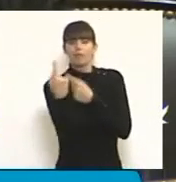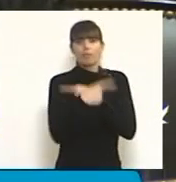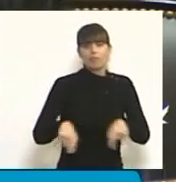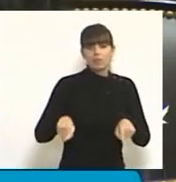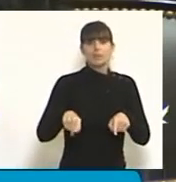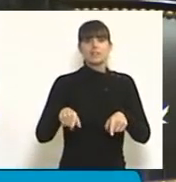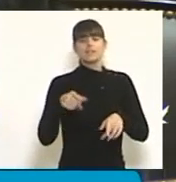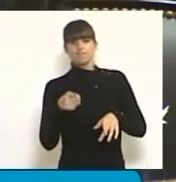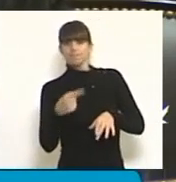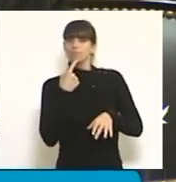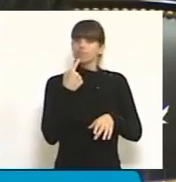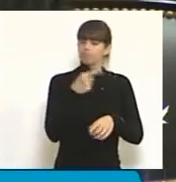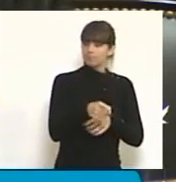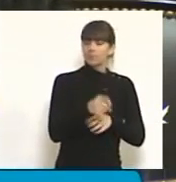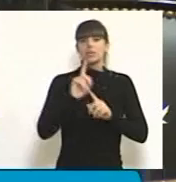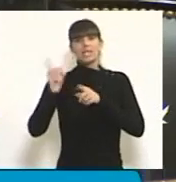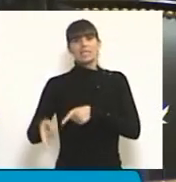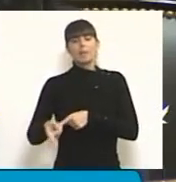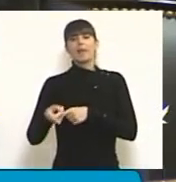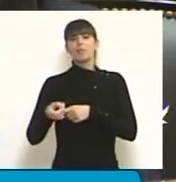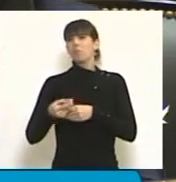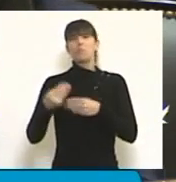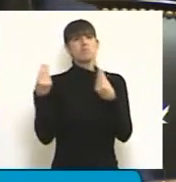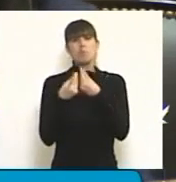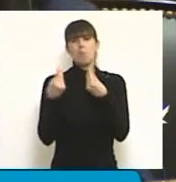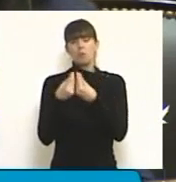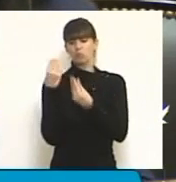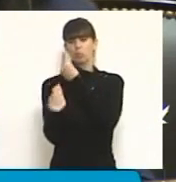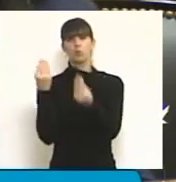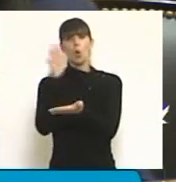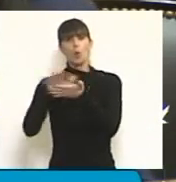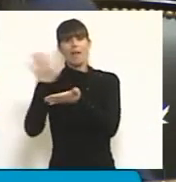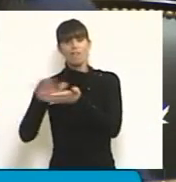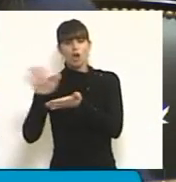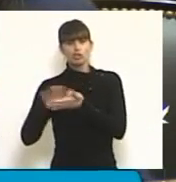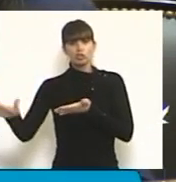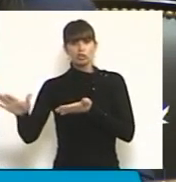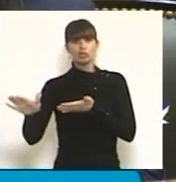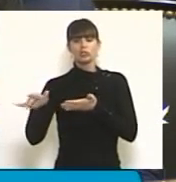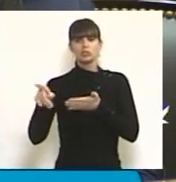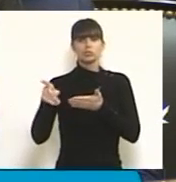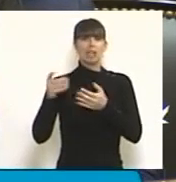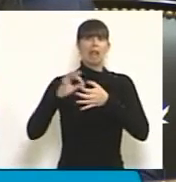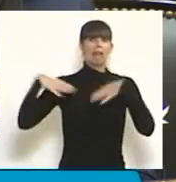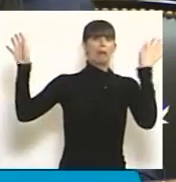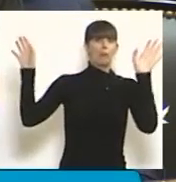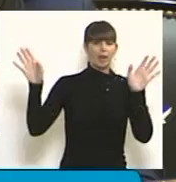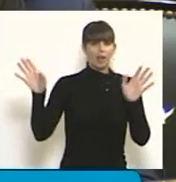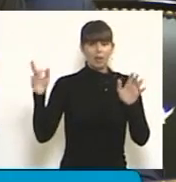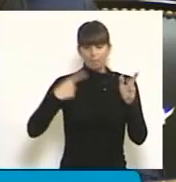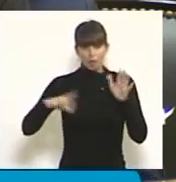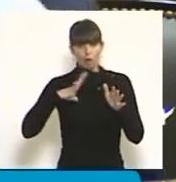de que se creen miles de cargos con total liviandad dentro de la misma ley, sin